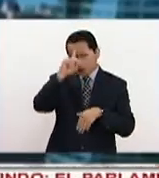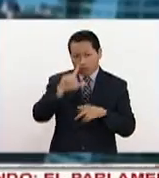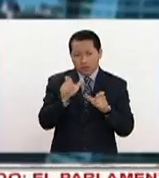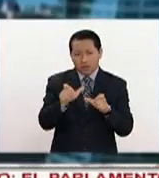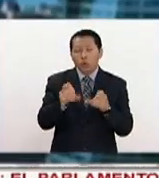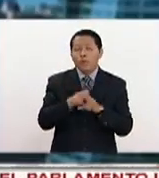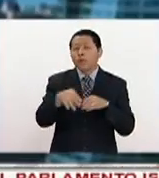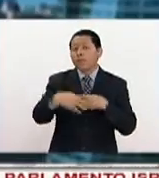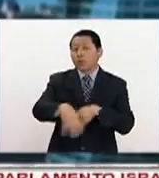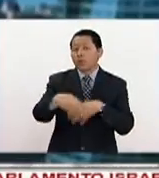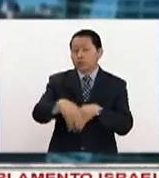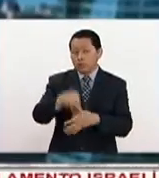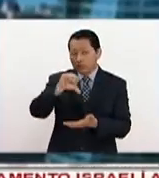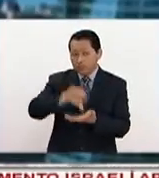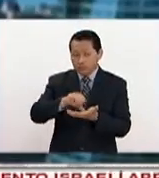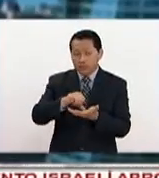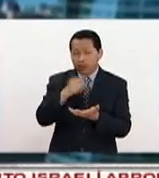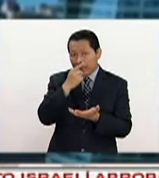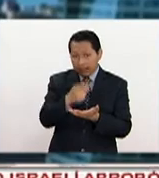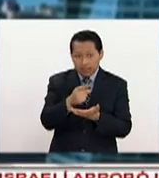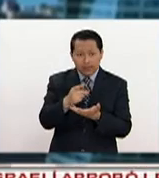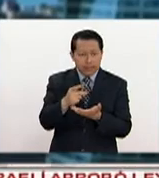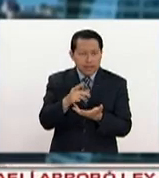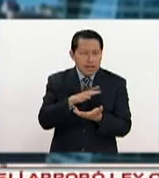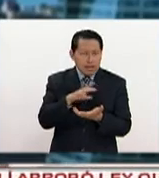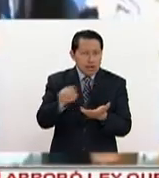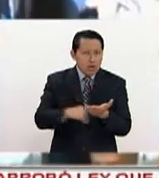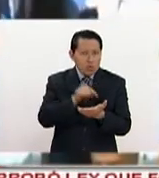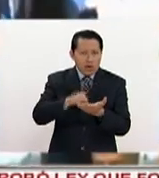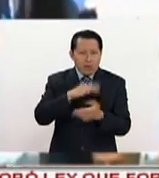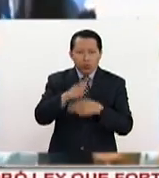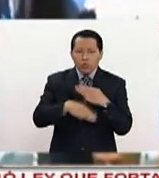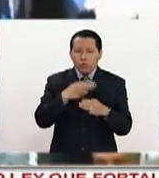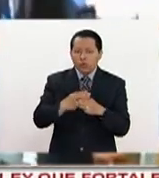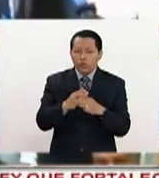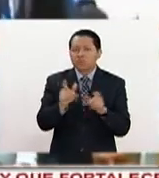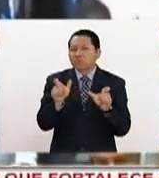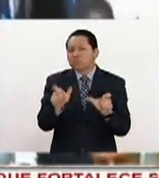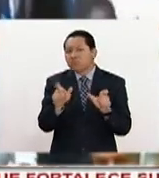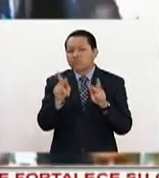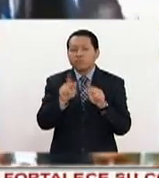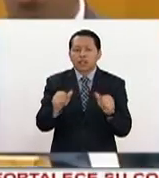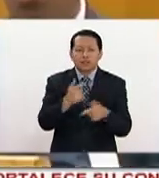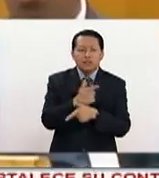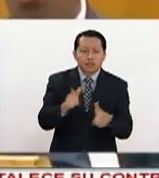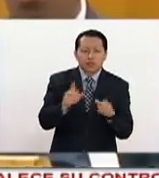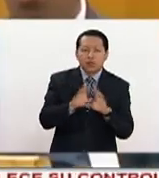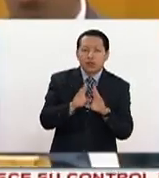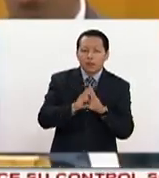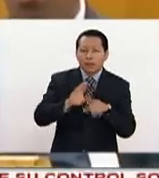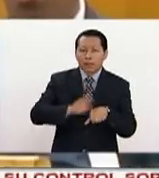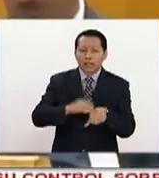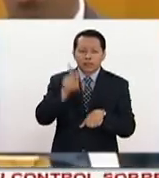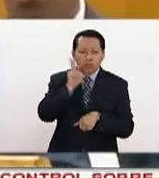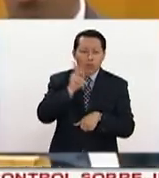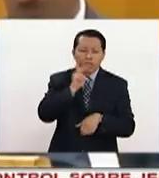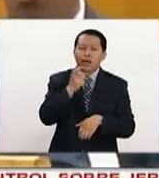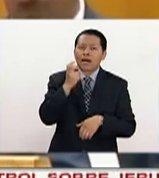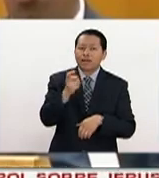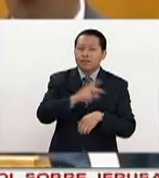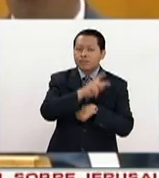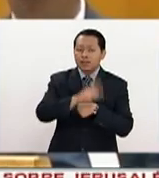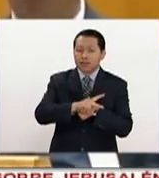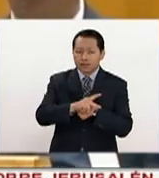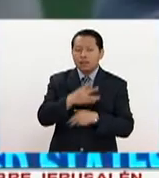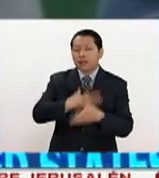las protestas en Irán. Aseguró que en ningún lugar en el mundo la urgencia de seguridad, paz y libertad está bajo una mayor prueba que esa nación.